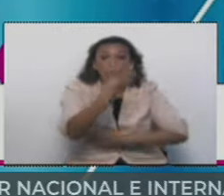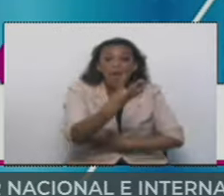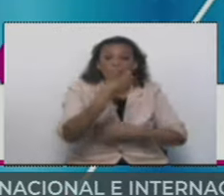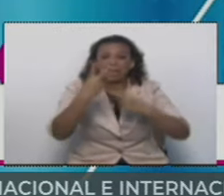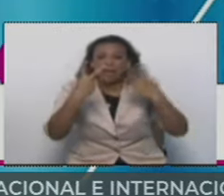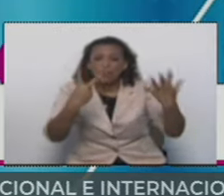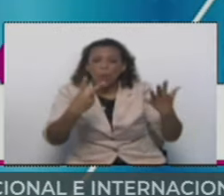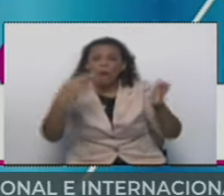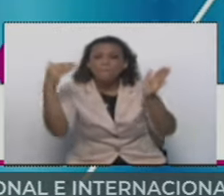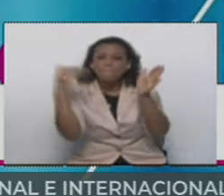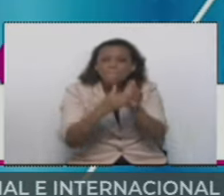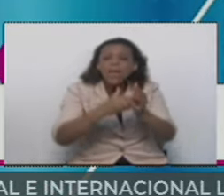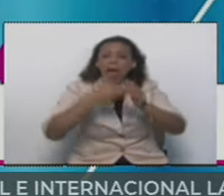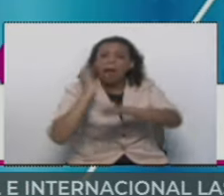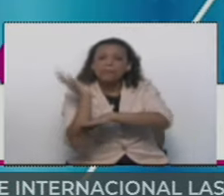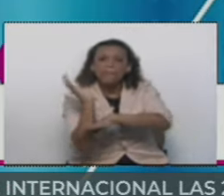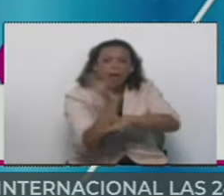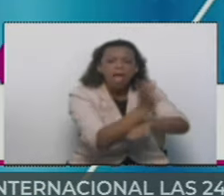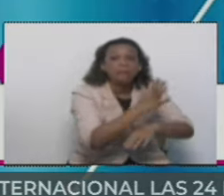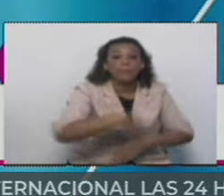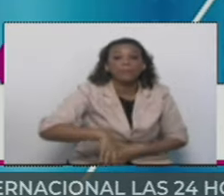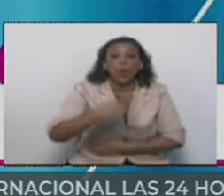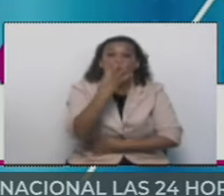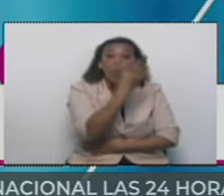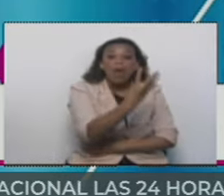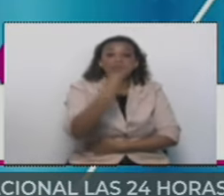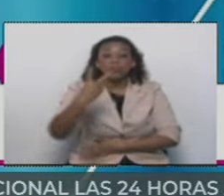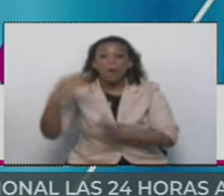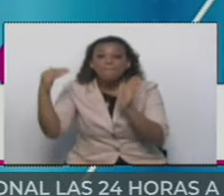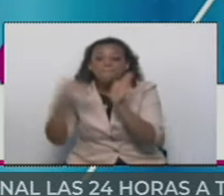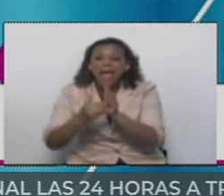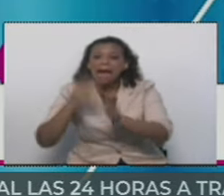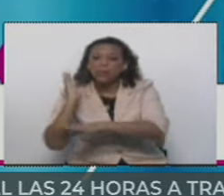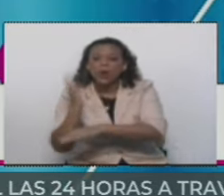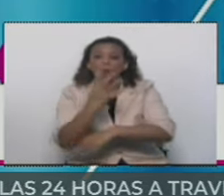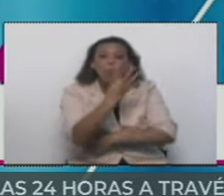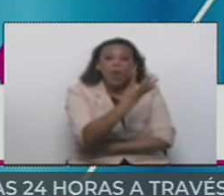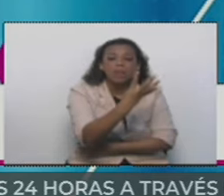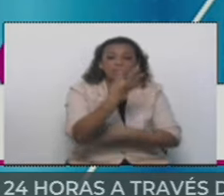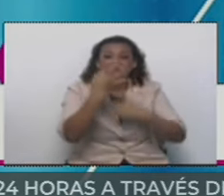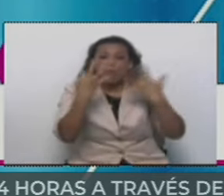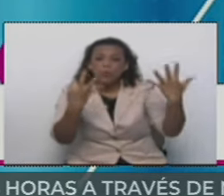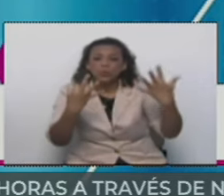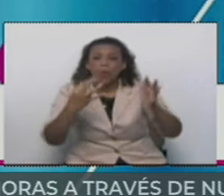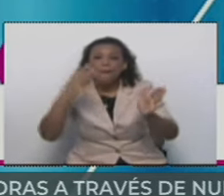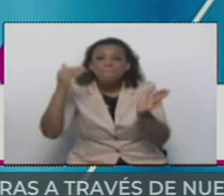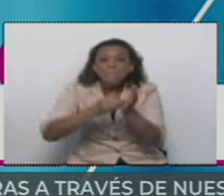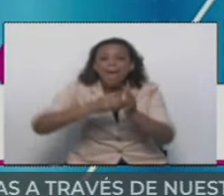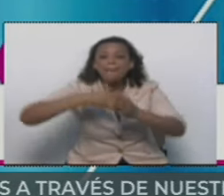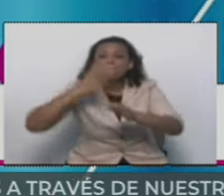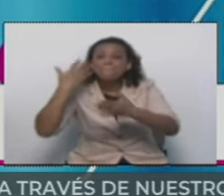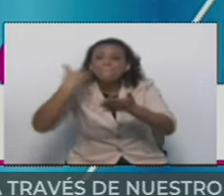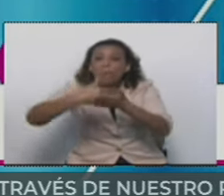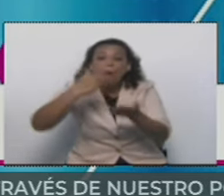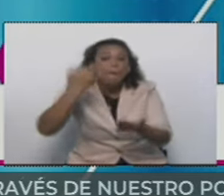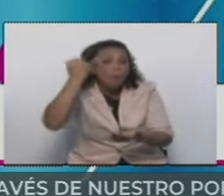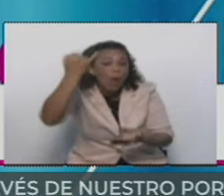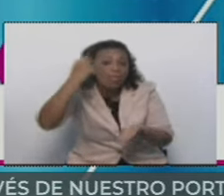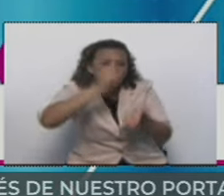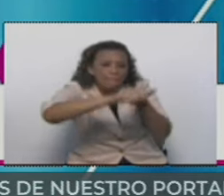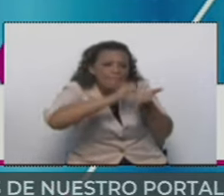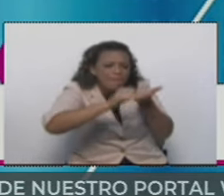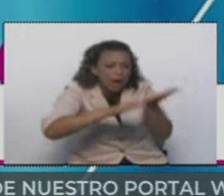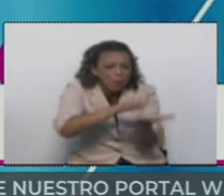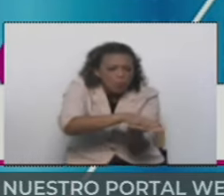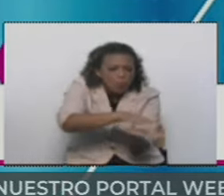42.000 asambleas efectuadas en todo el territorio nacional y 48.000 propuestas que nuestro pueblo de base le está formulando el